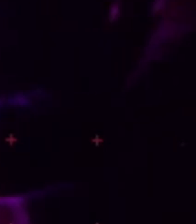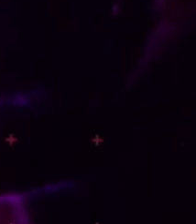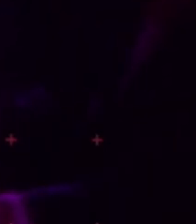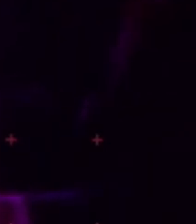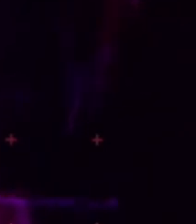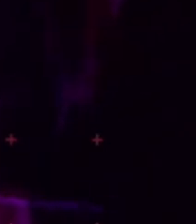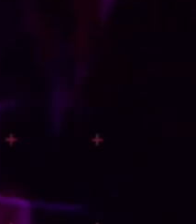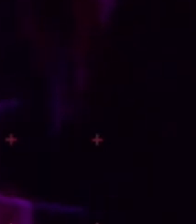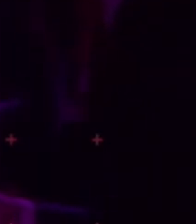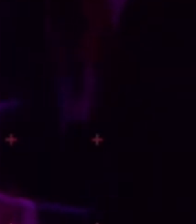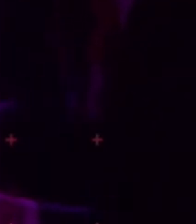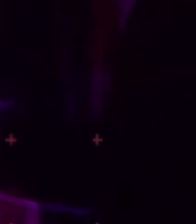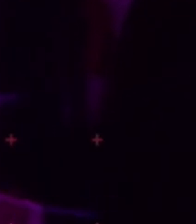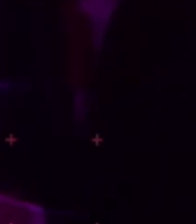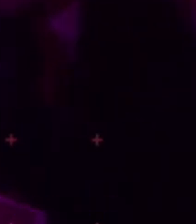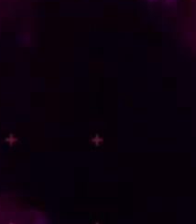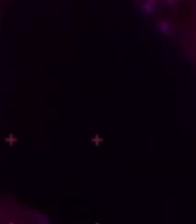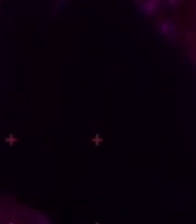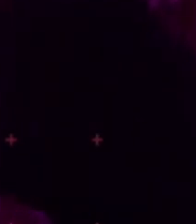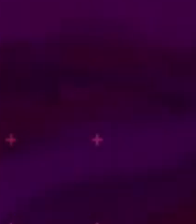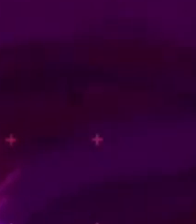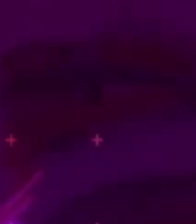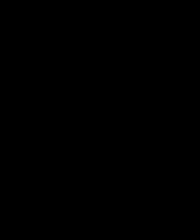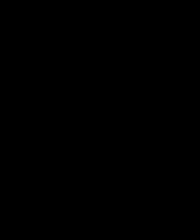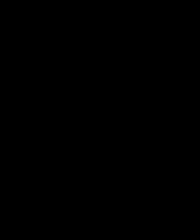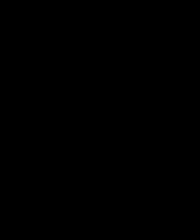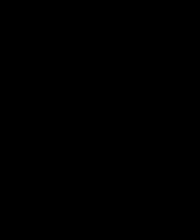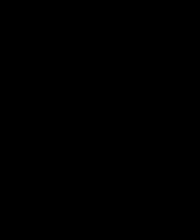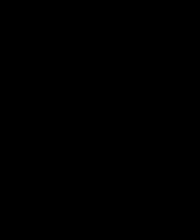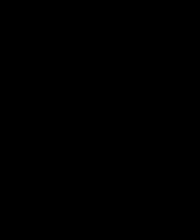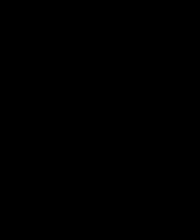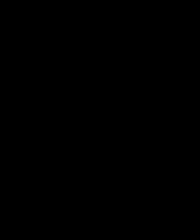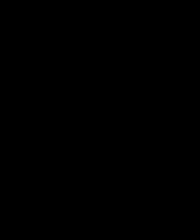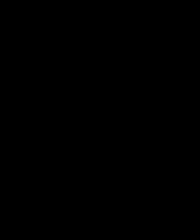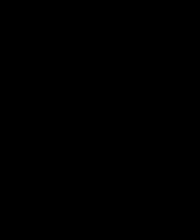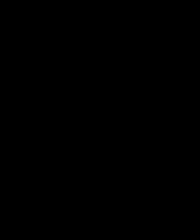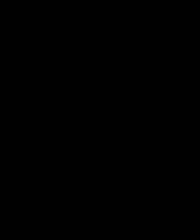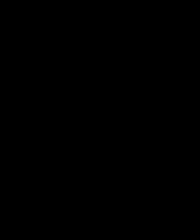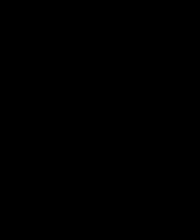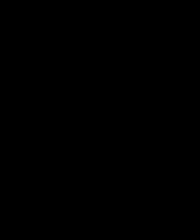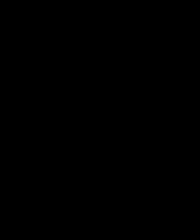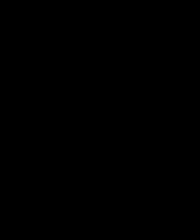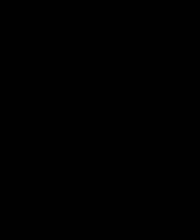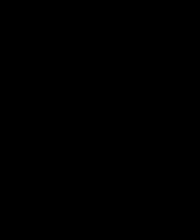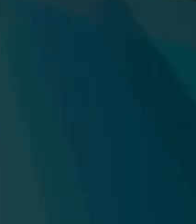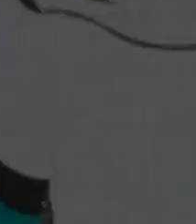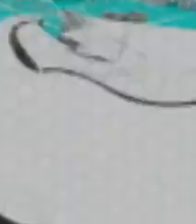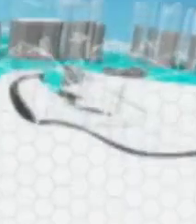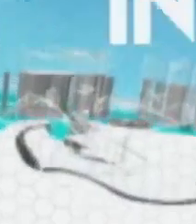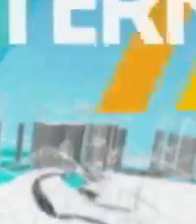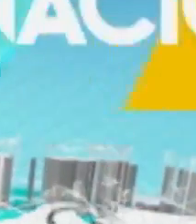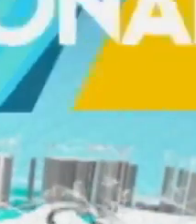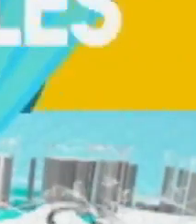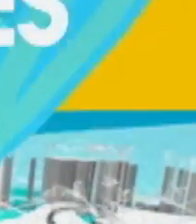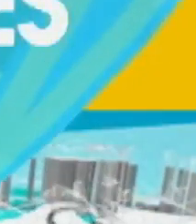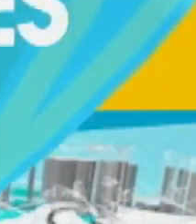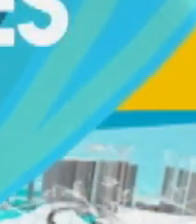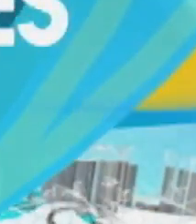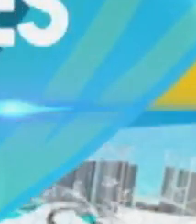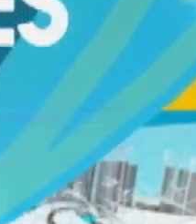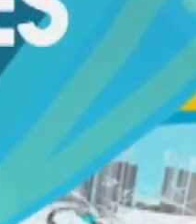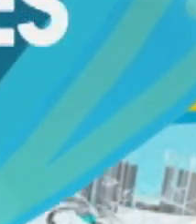viernes a las 11:30 de la mañana. Solo en 13, Costa Rica Televisión.